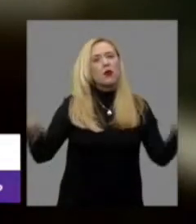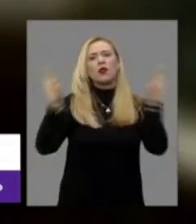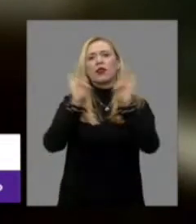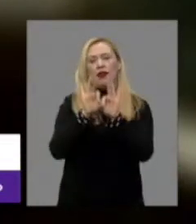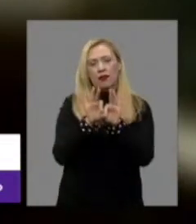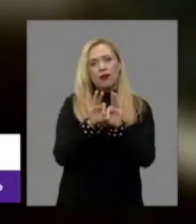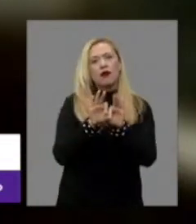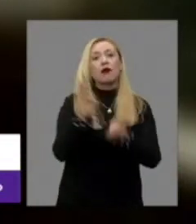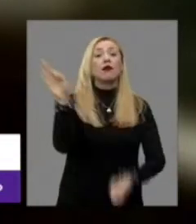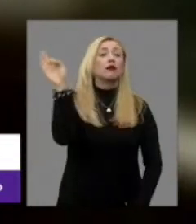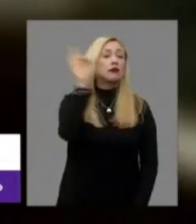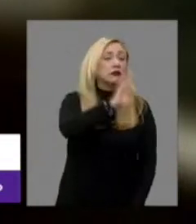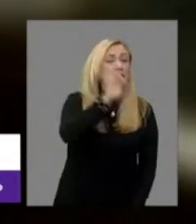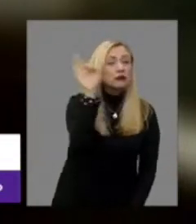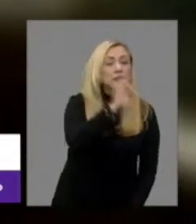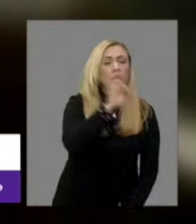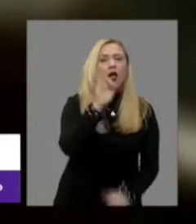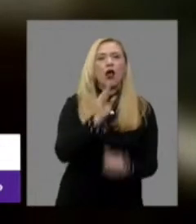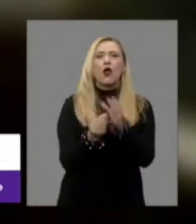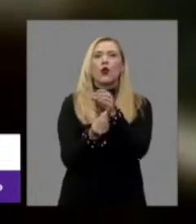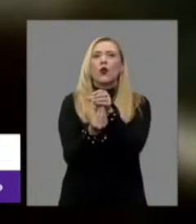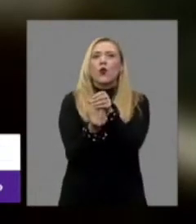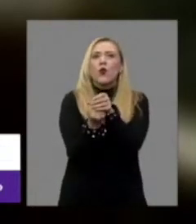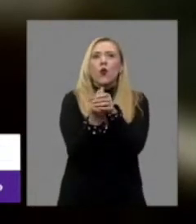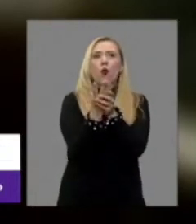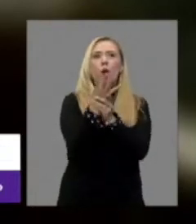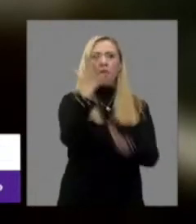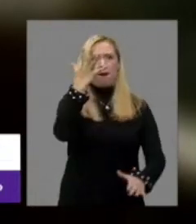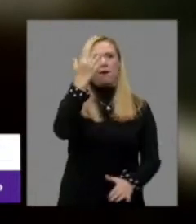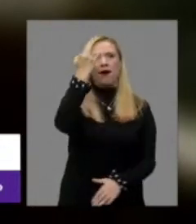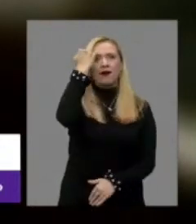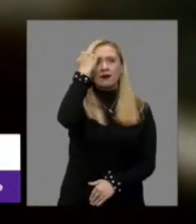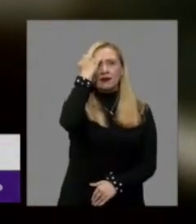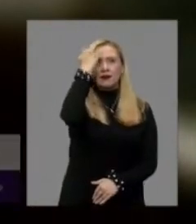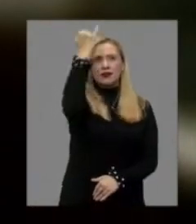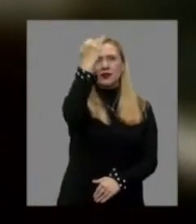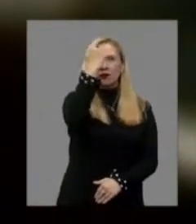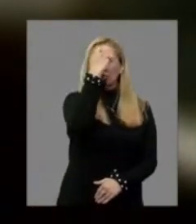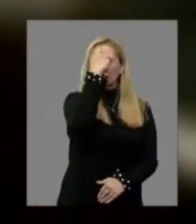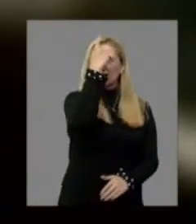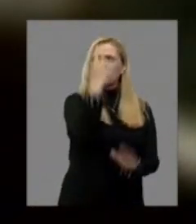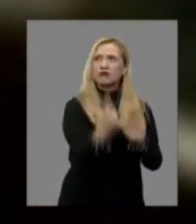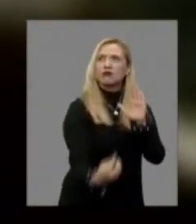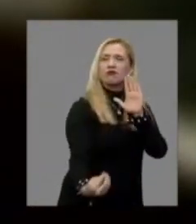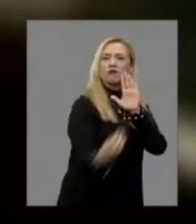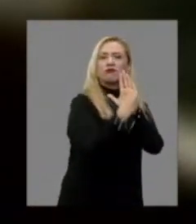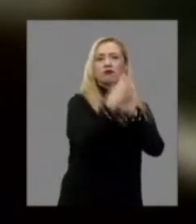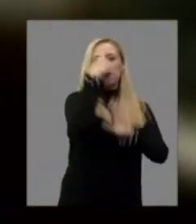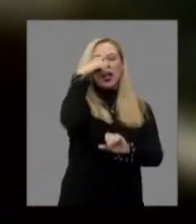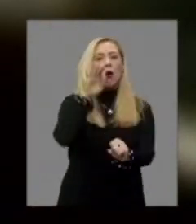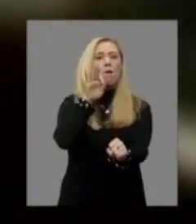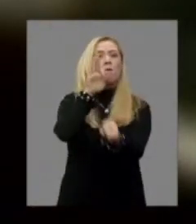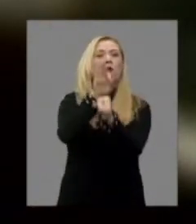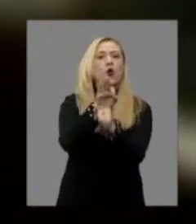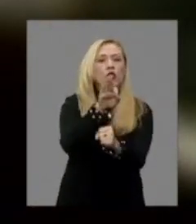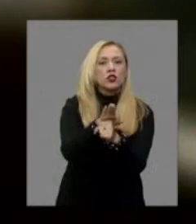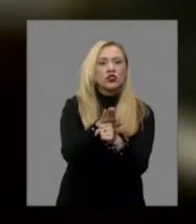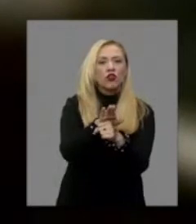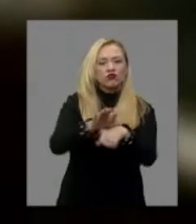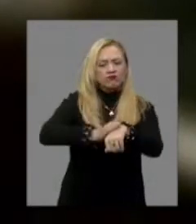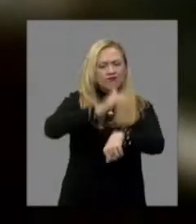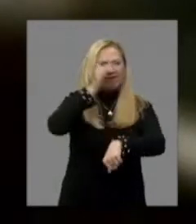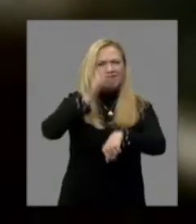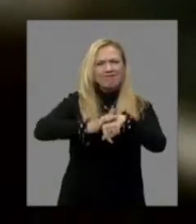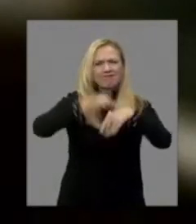Sí constituye un nuevo paradigma en el tema de protección y